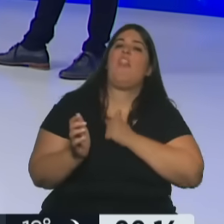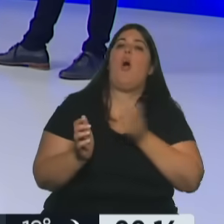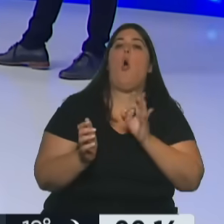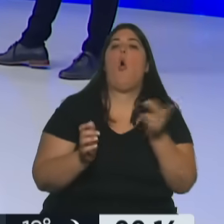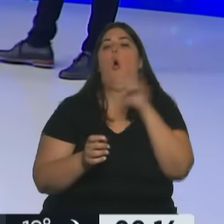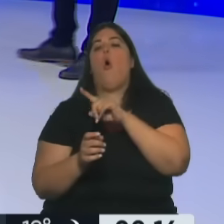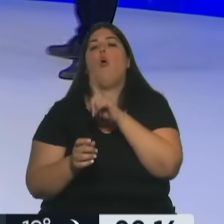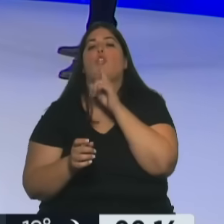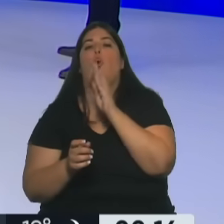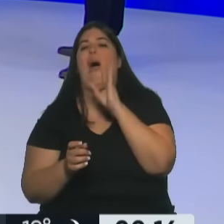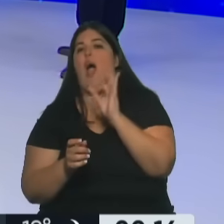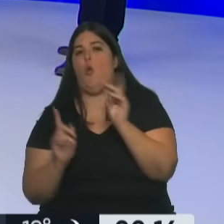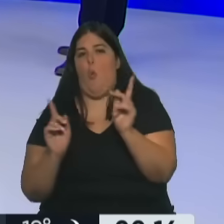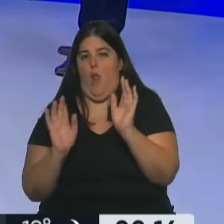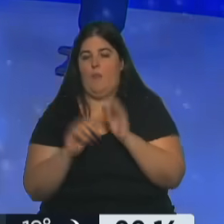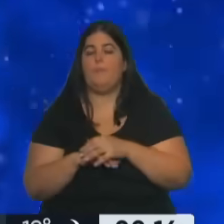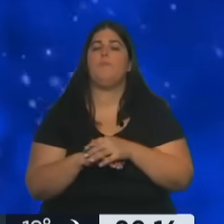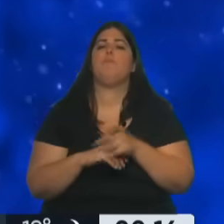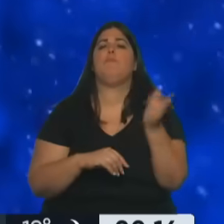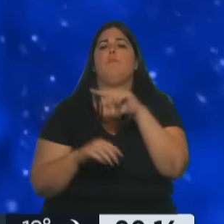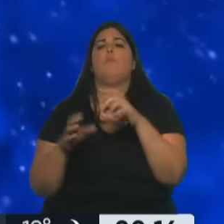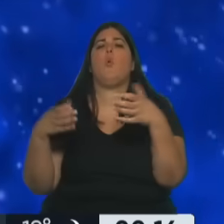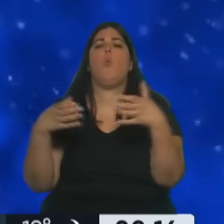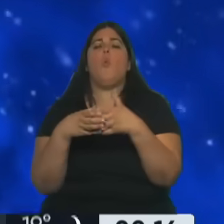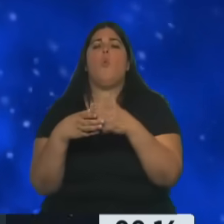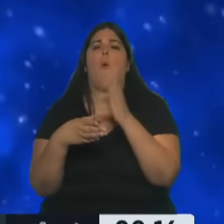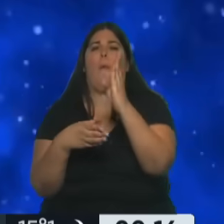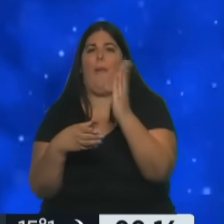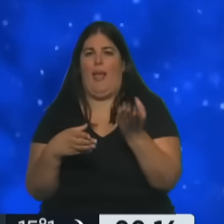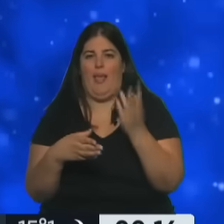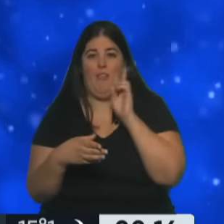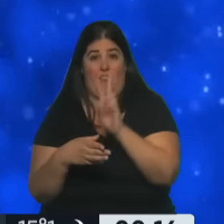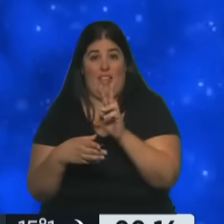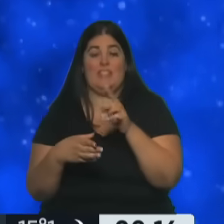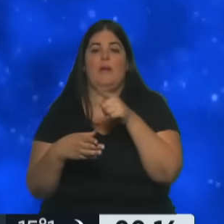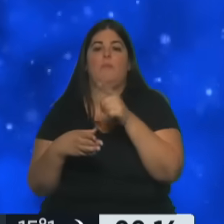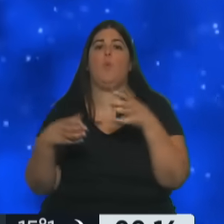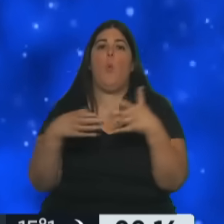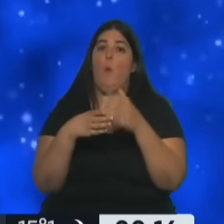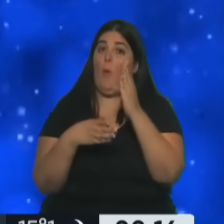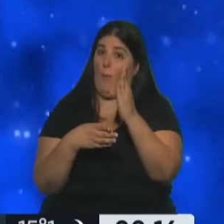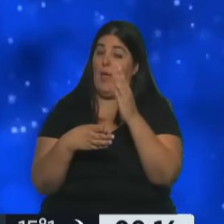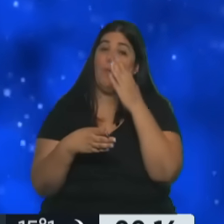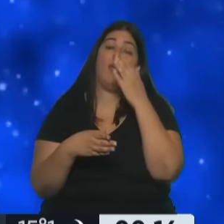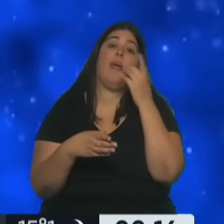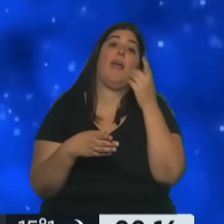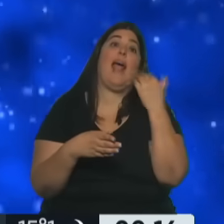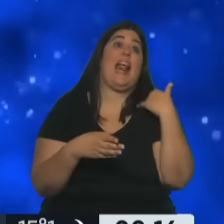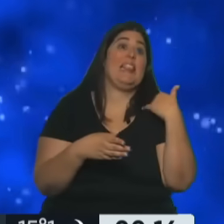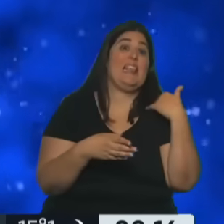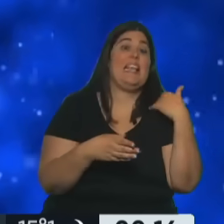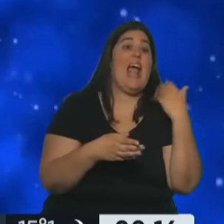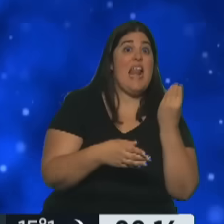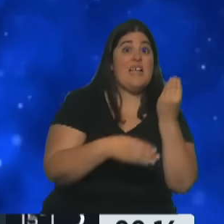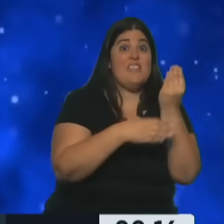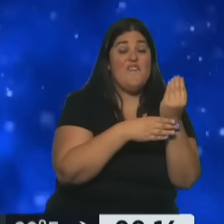Perfecto. Grupo B. Vamos a compartir cómo quedaron las zonas. Presten atención al grupo B, porque Argentina, de pasar, recuerden que